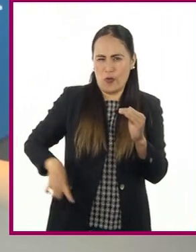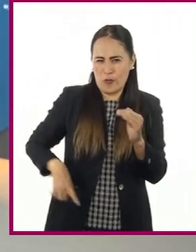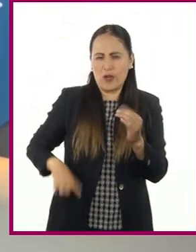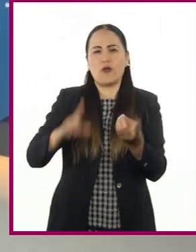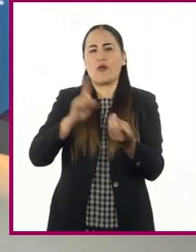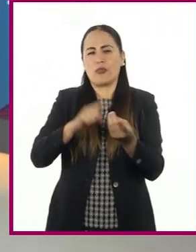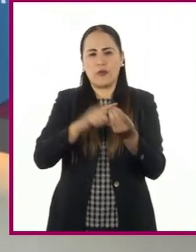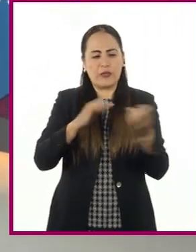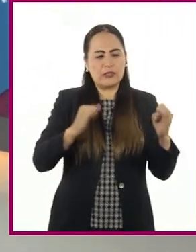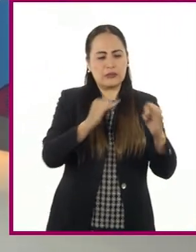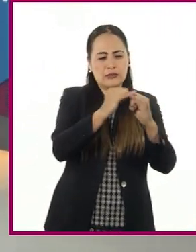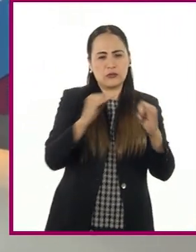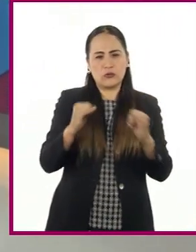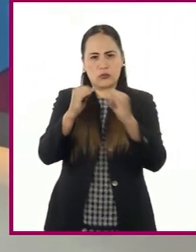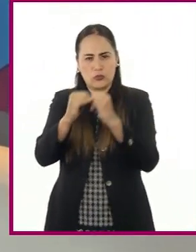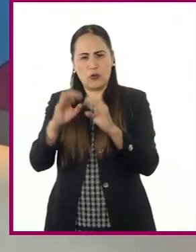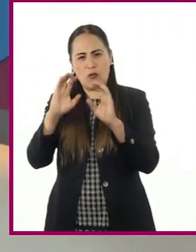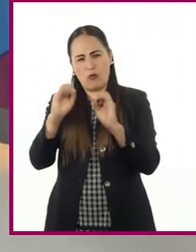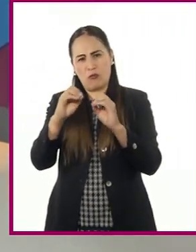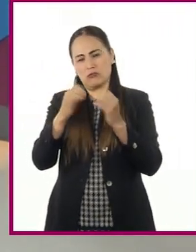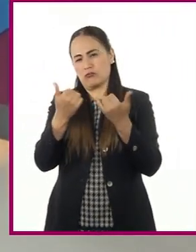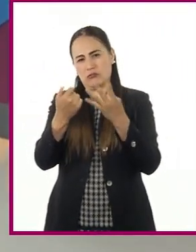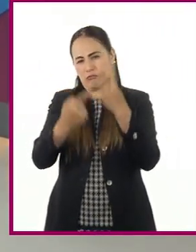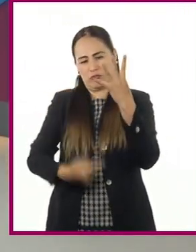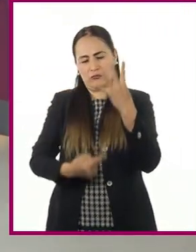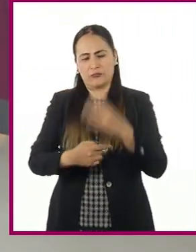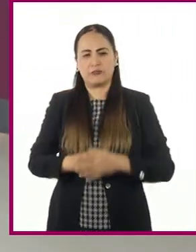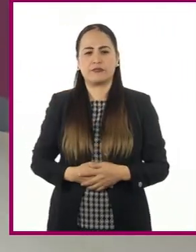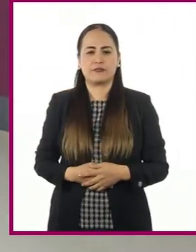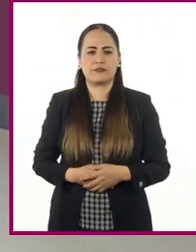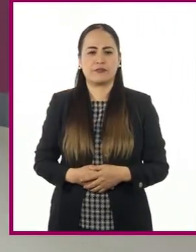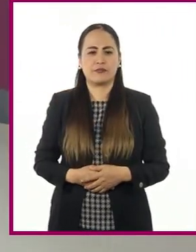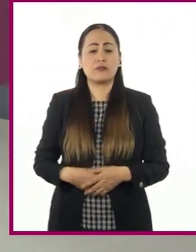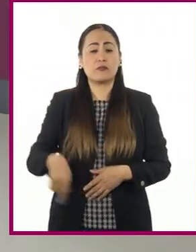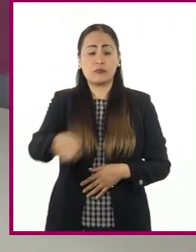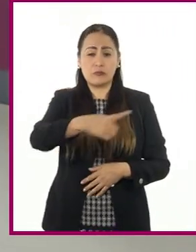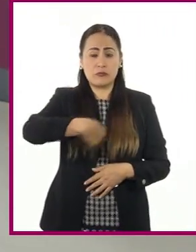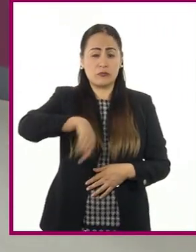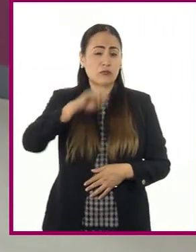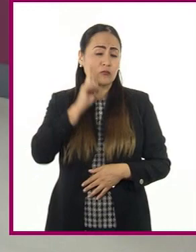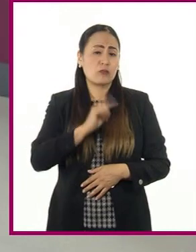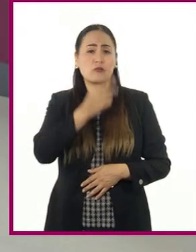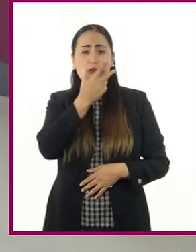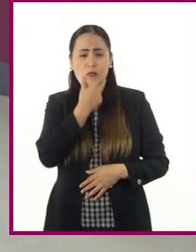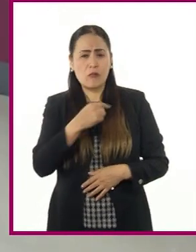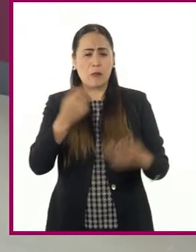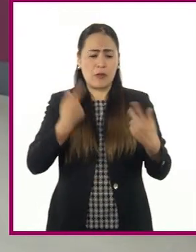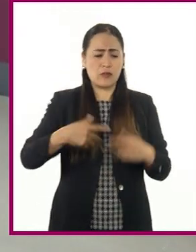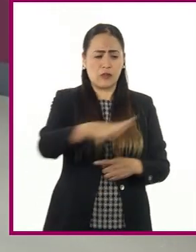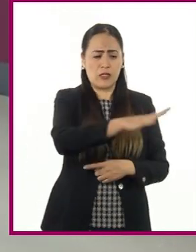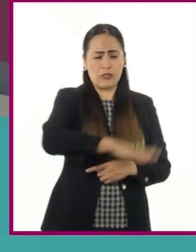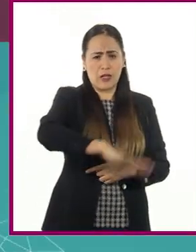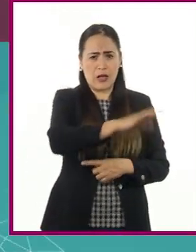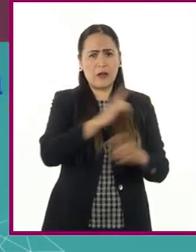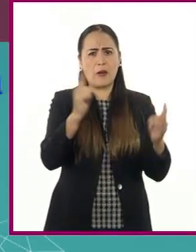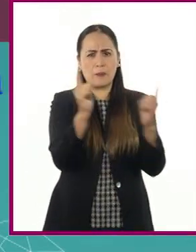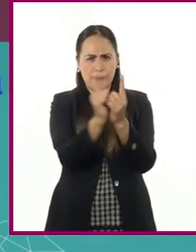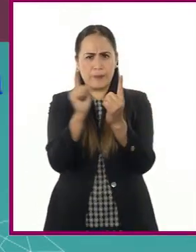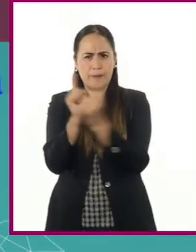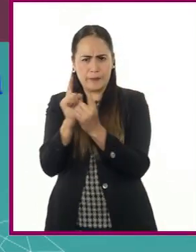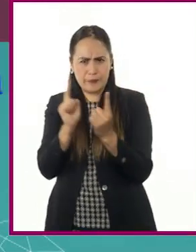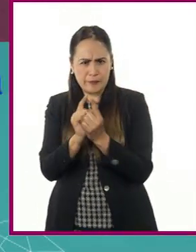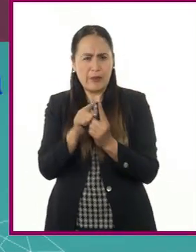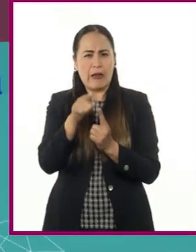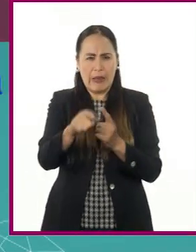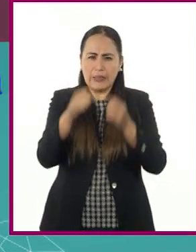instituciones o dependencias de gobierno. Gran número de ellas y ellos tienen contacto con la ciudadanía, por lo que deben